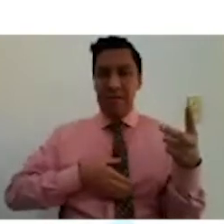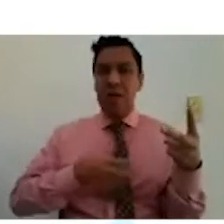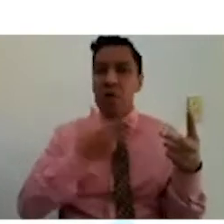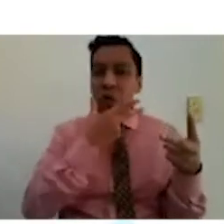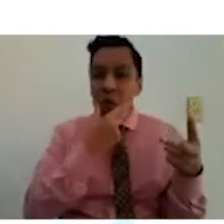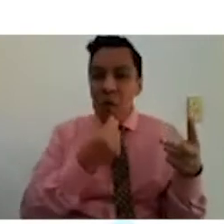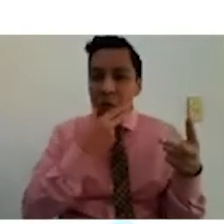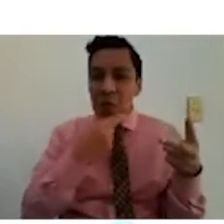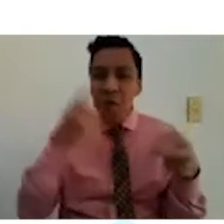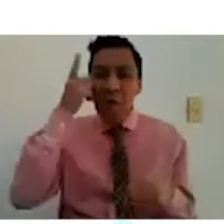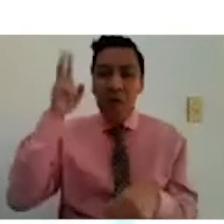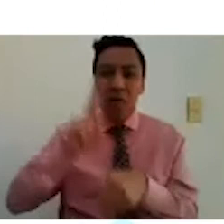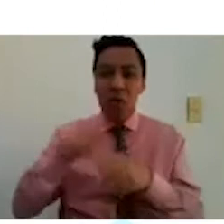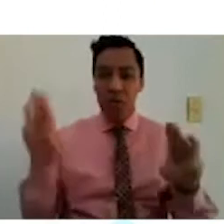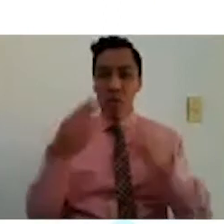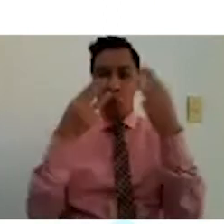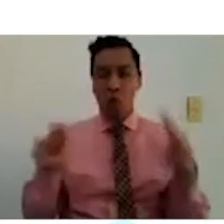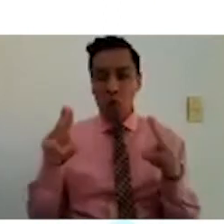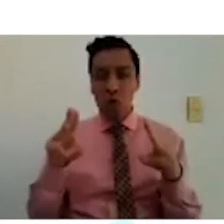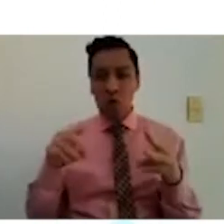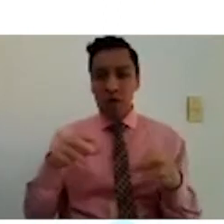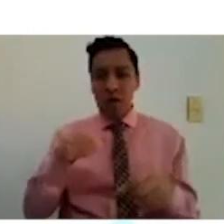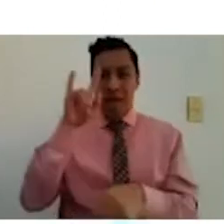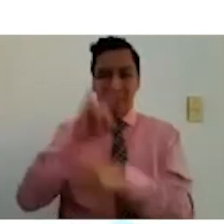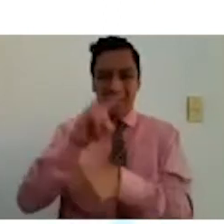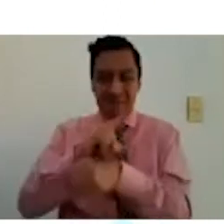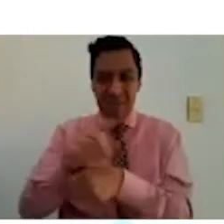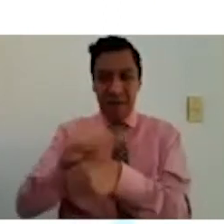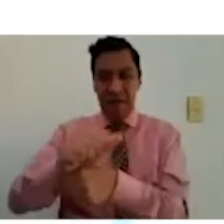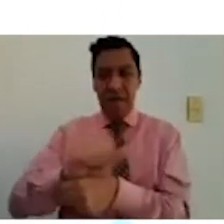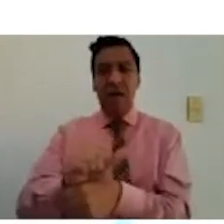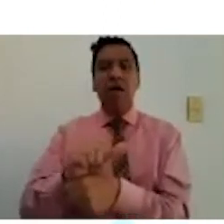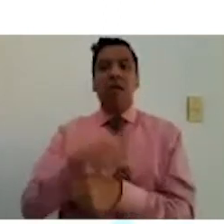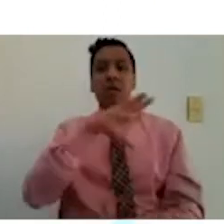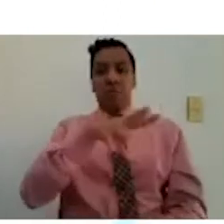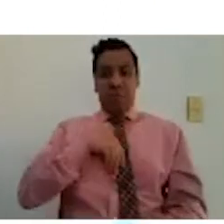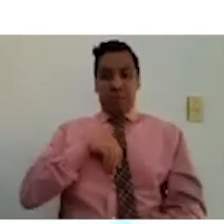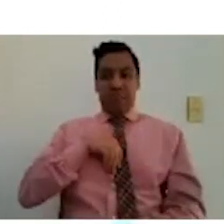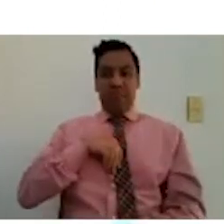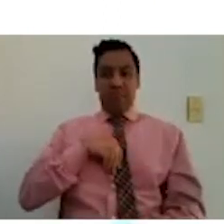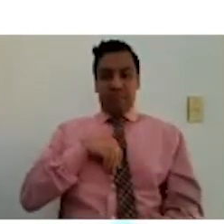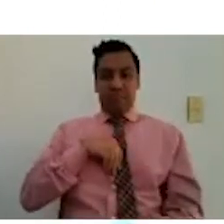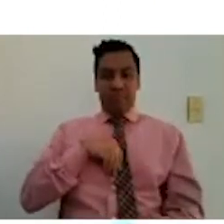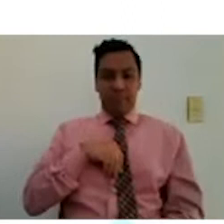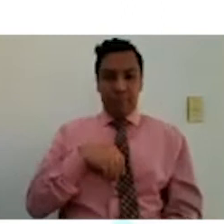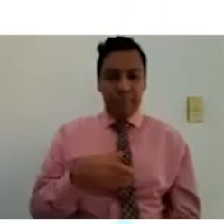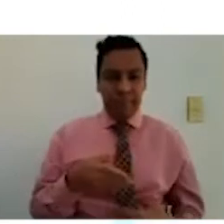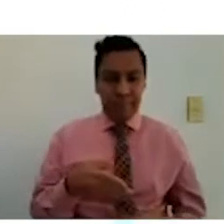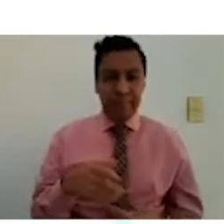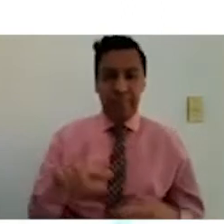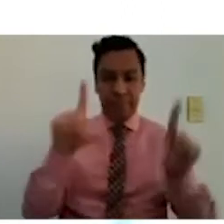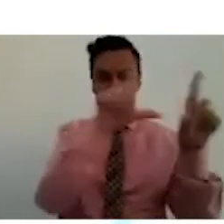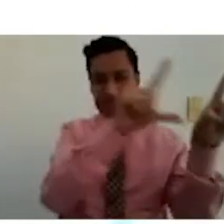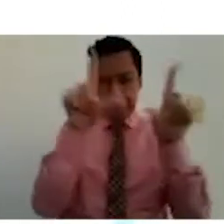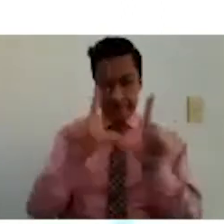un director de música, que actúa en el histórico teatro de la ópera Fenice, ¿no?, que vemos aquí en este último